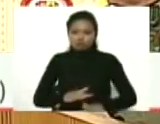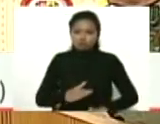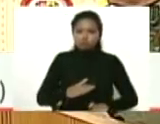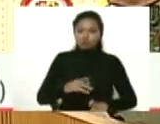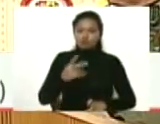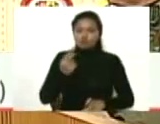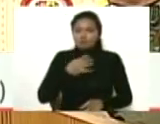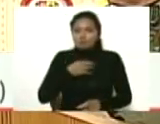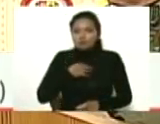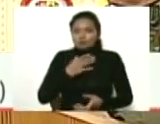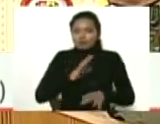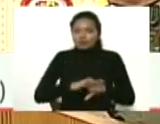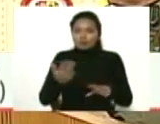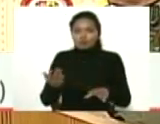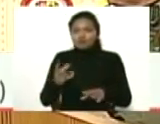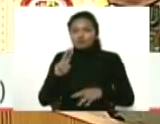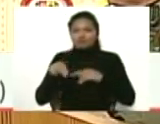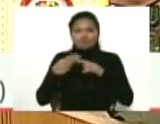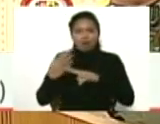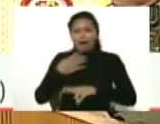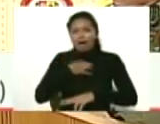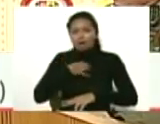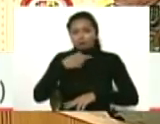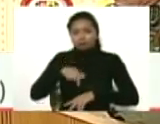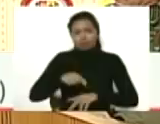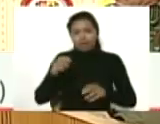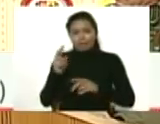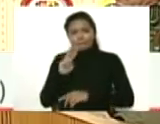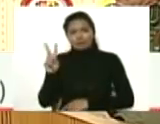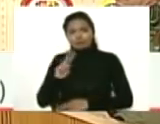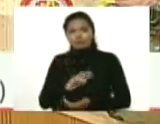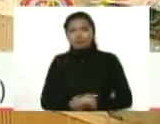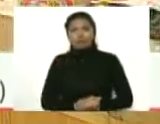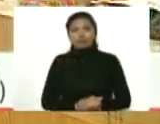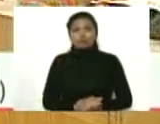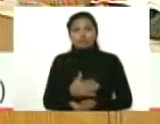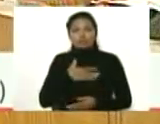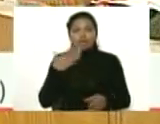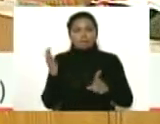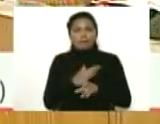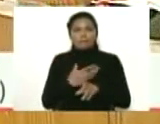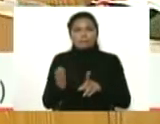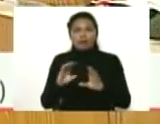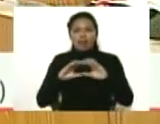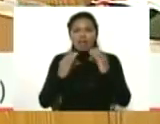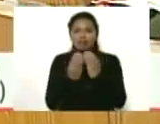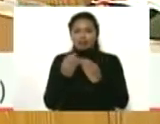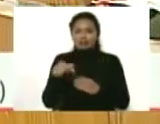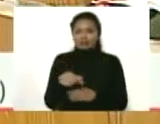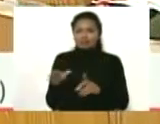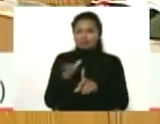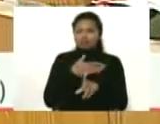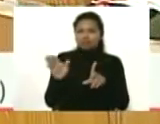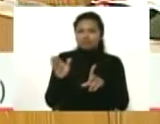No han podido ni podrán. Trataron de sabotear y que las clases, sabotear la clase y la educación,